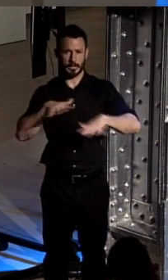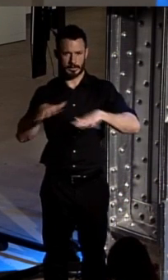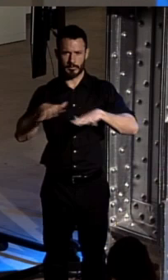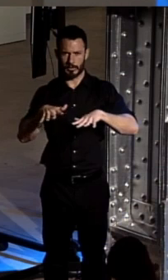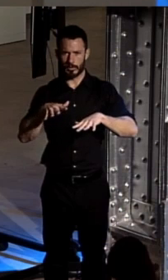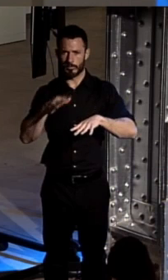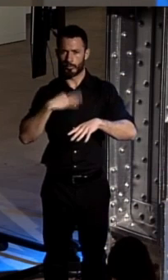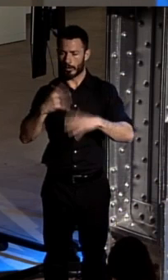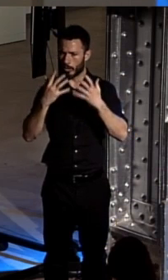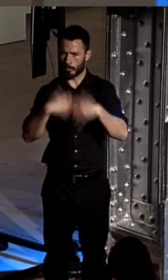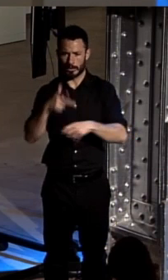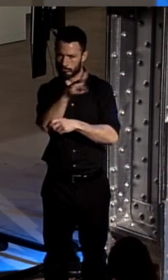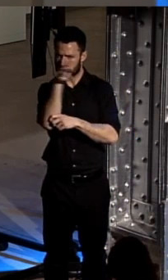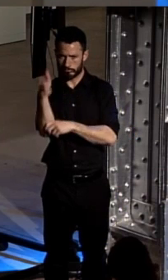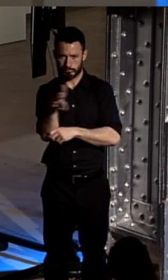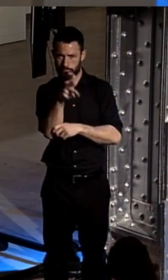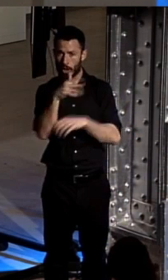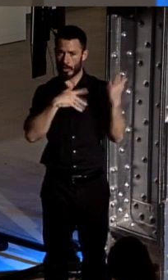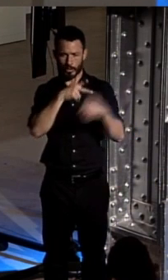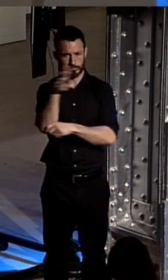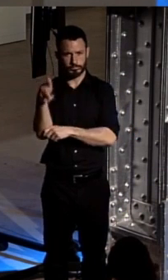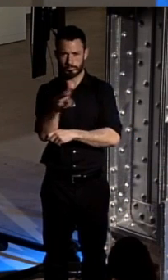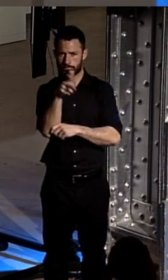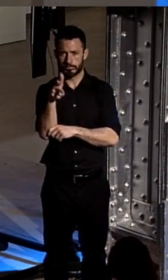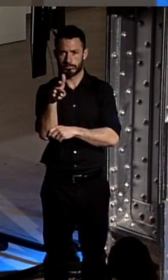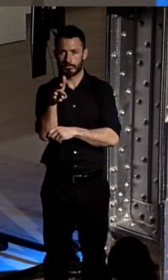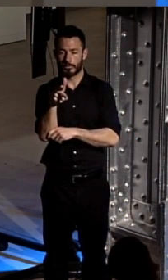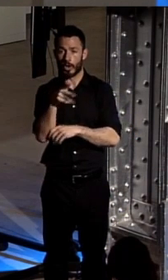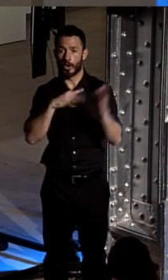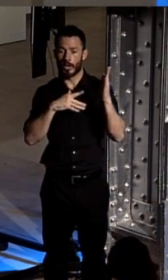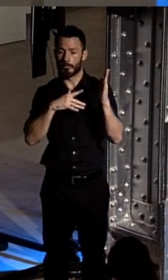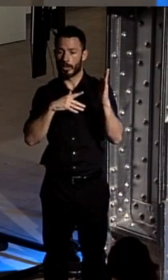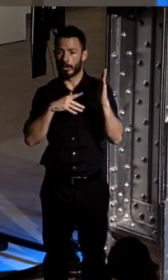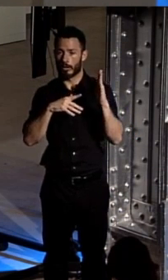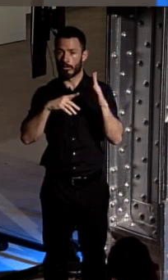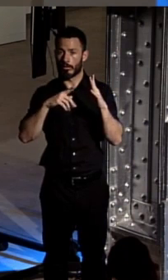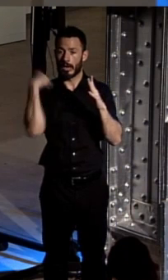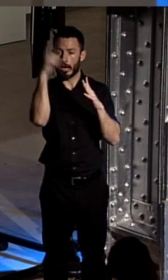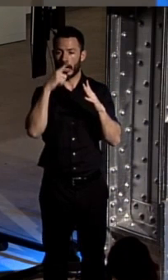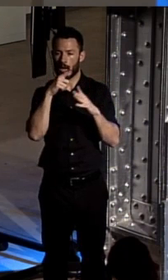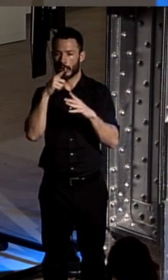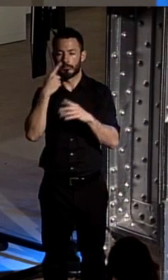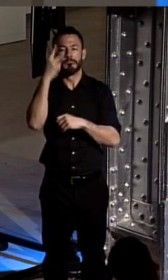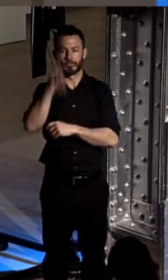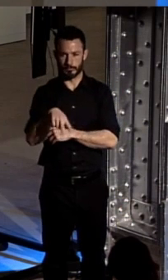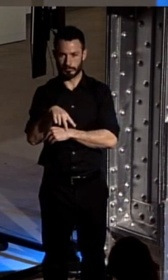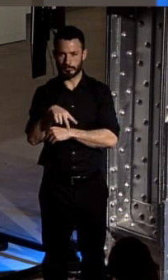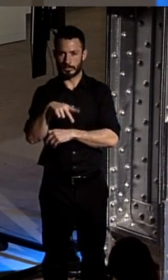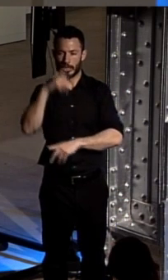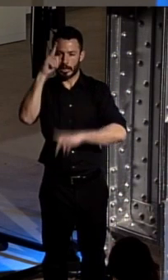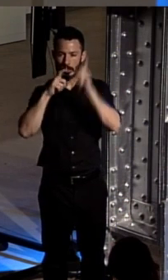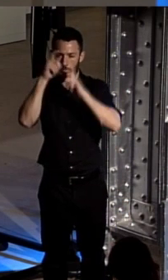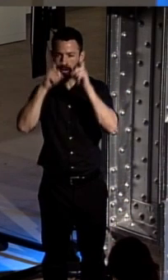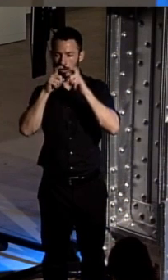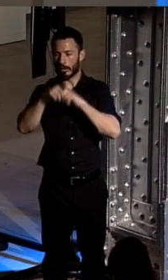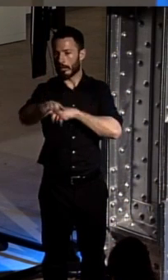puedes controlar automáticamente la cámara, el ordenador, y el ordenador automáticamente detectaba la cara de la persona y reconocía las